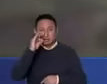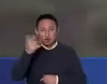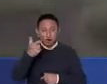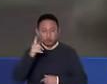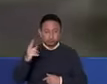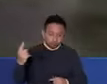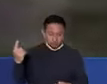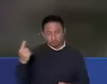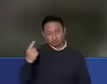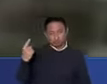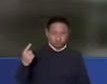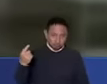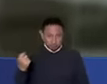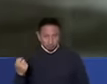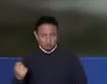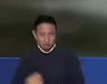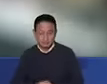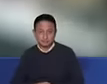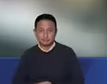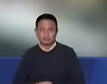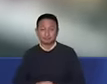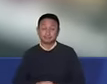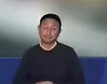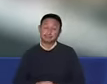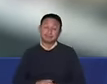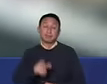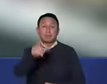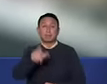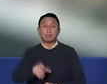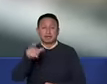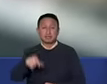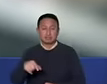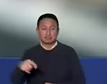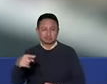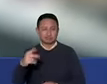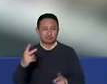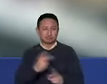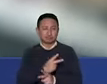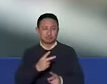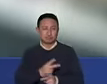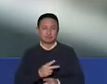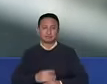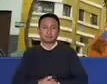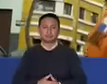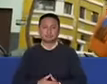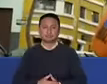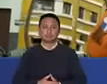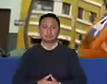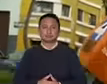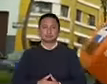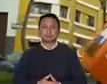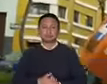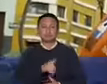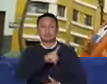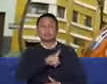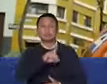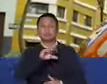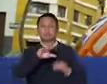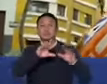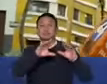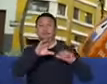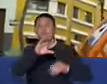licor o alguna sustancia alucinógena, mejor dicho, personas consideradas en situación de calle. 106 armas